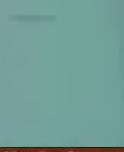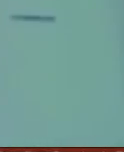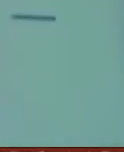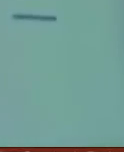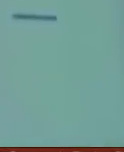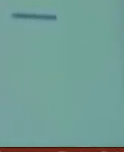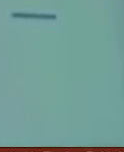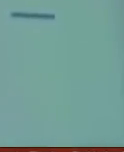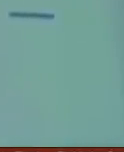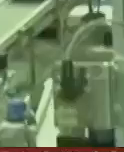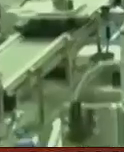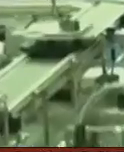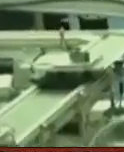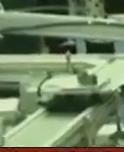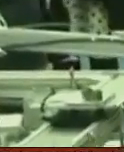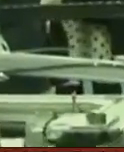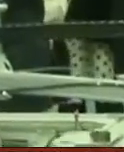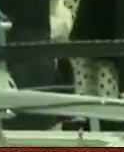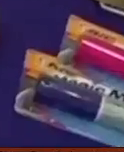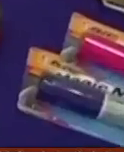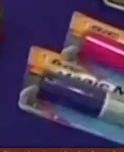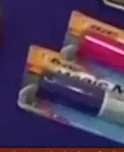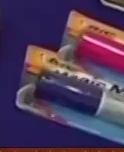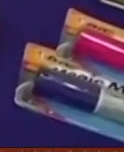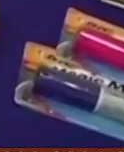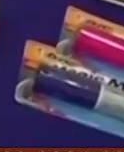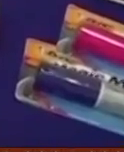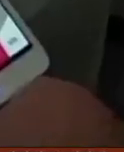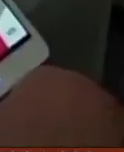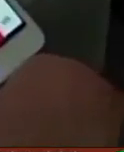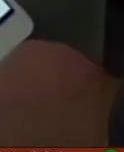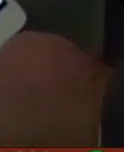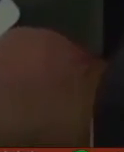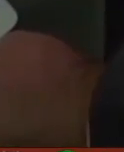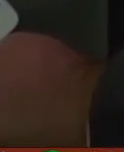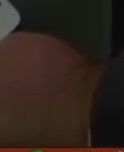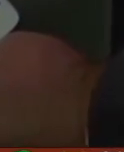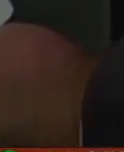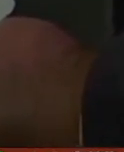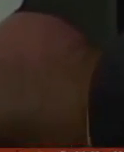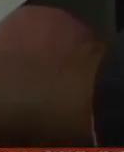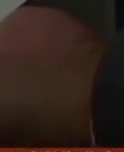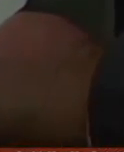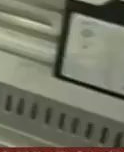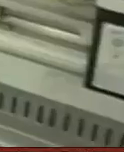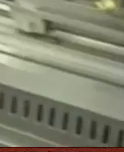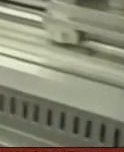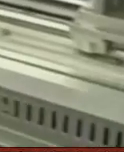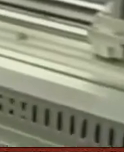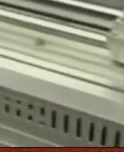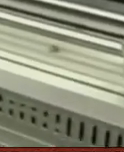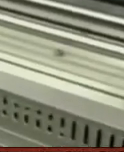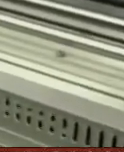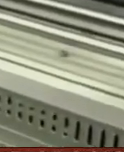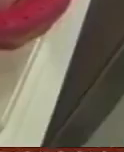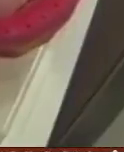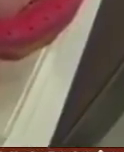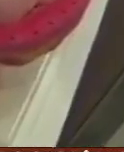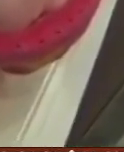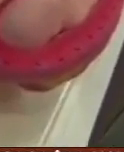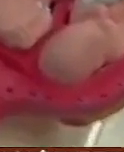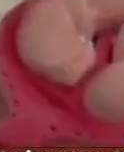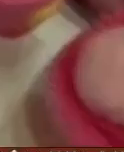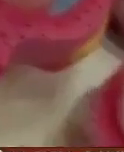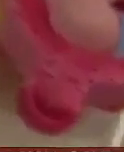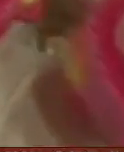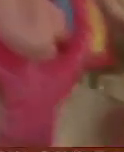México también, que tiene mucho, pues a los mejores exponentes. Este año traemos 3 pabellones internacionales, aparte 3 países